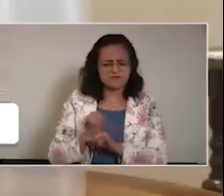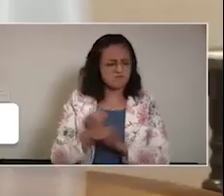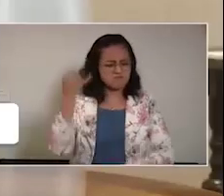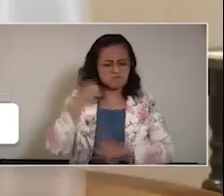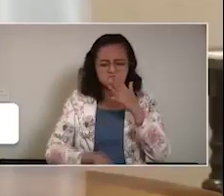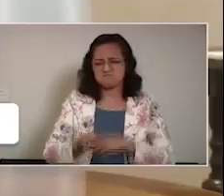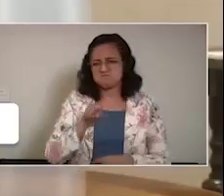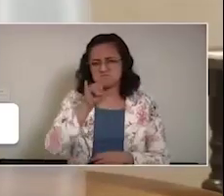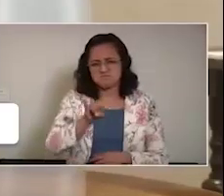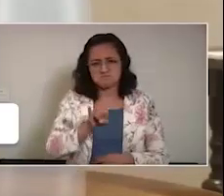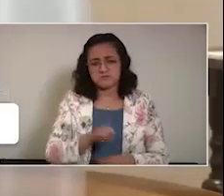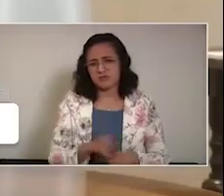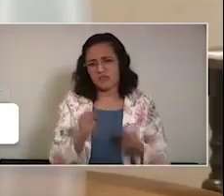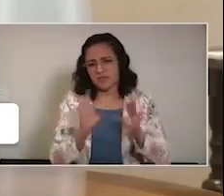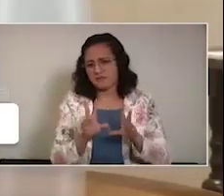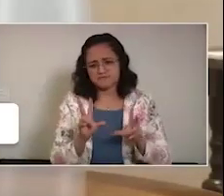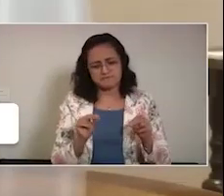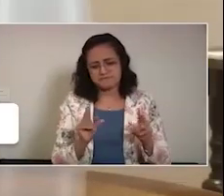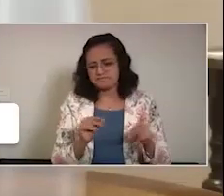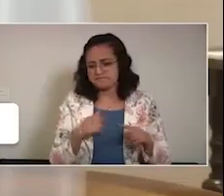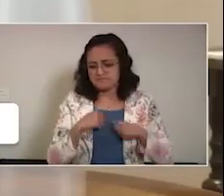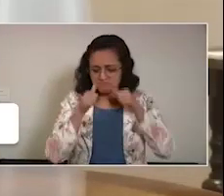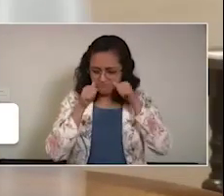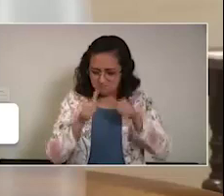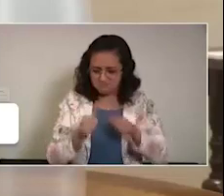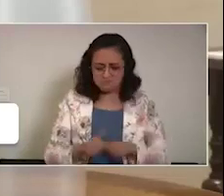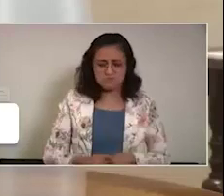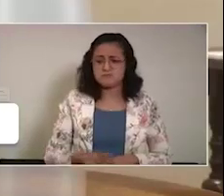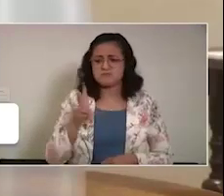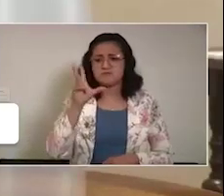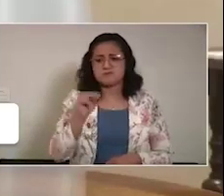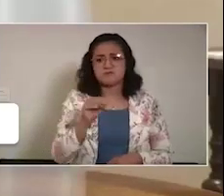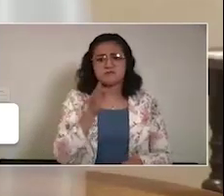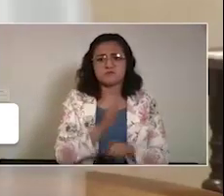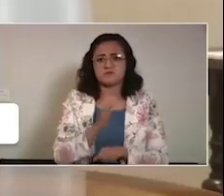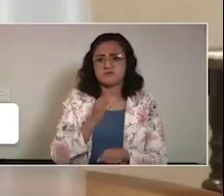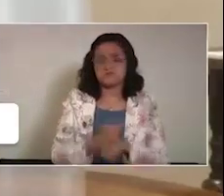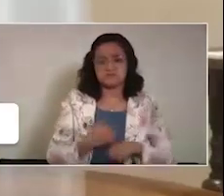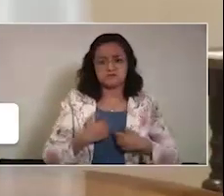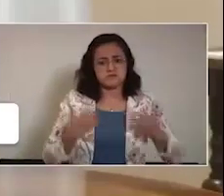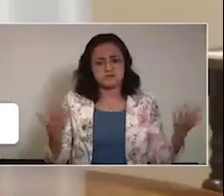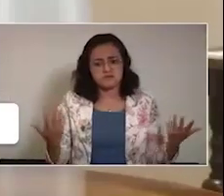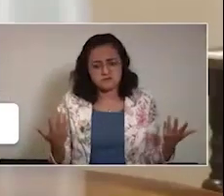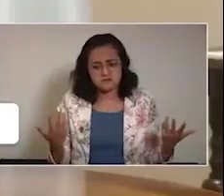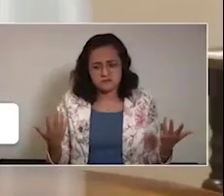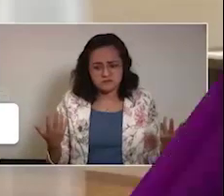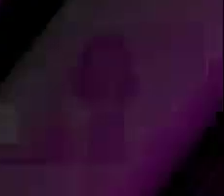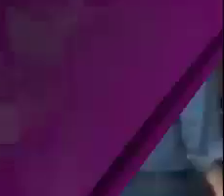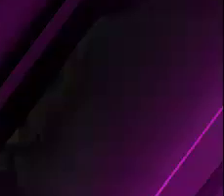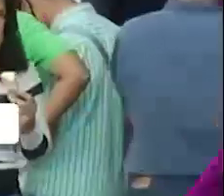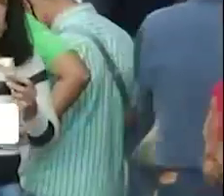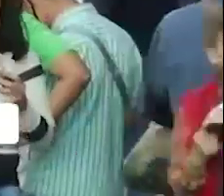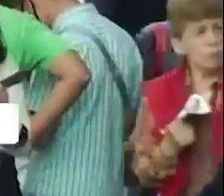una investigación. Es indignante el abuso policial sobre ciudadanos. Y vamos a investigar este